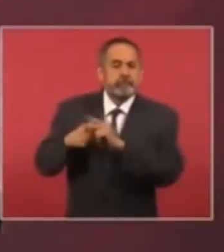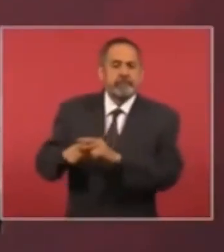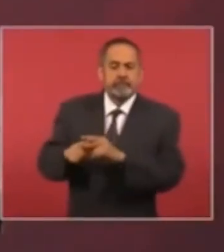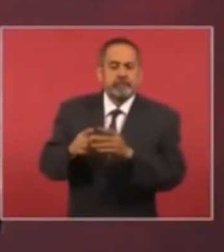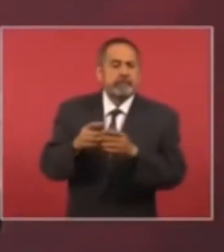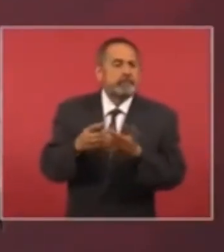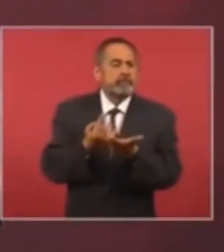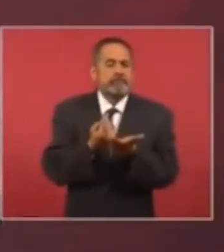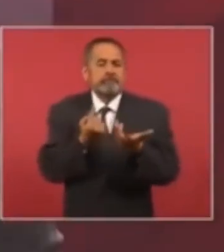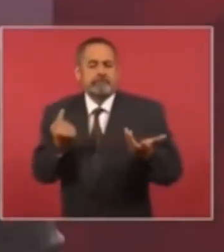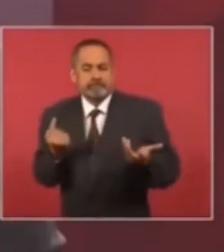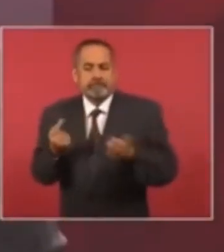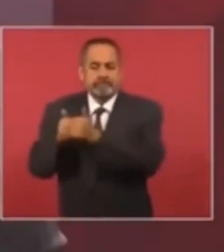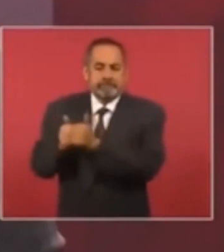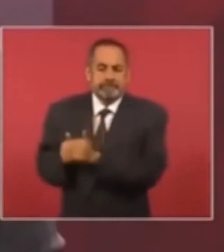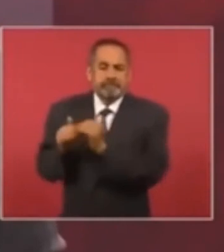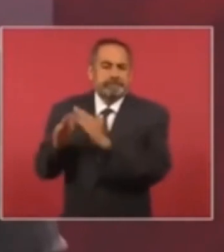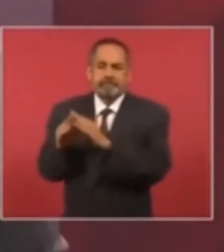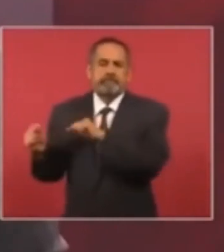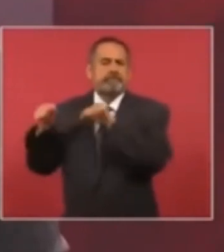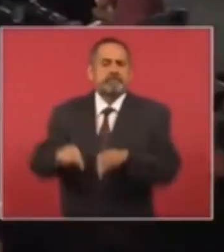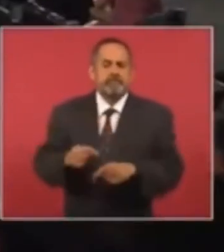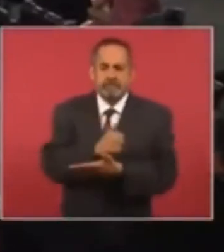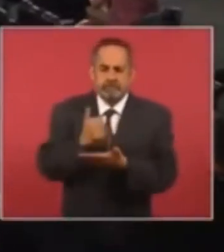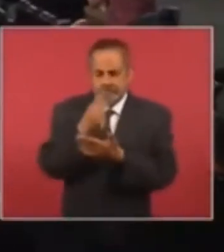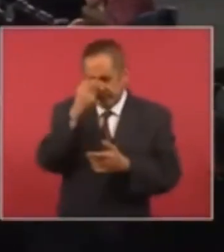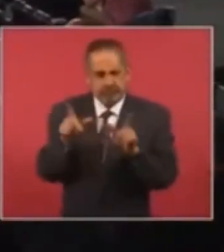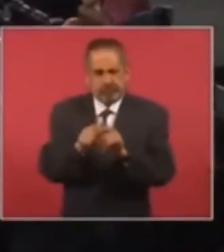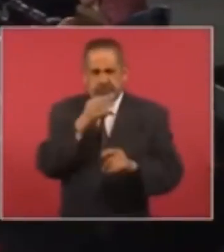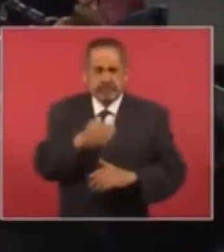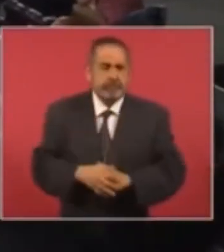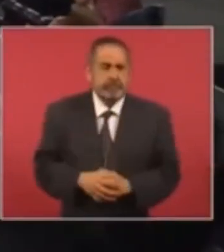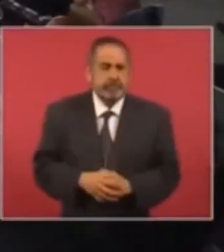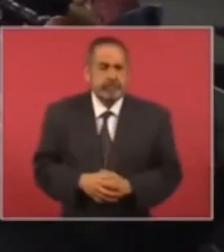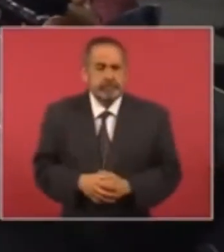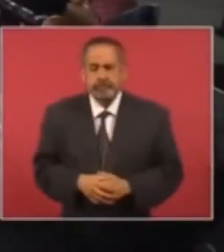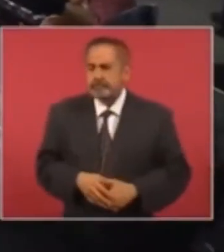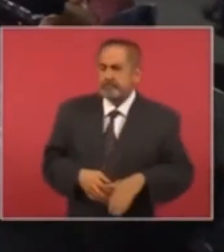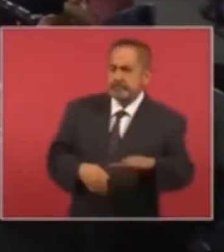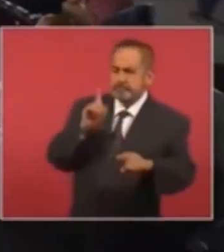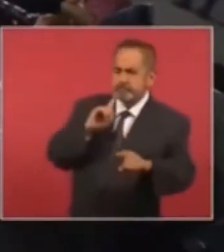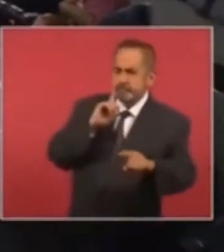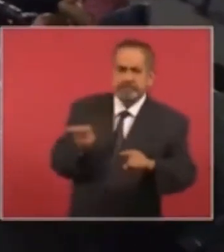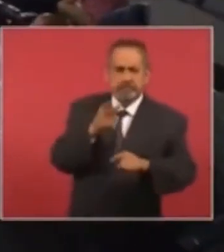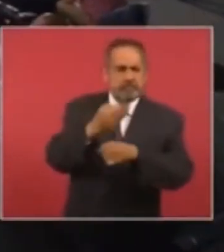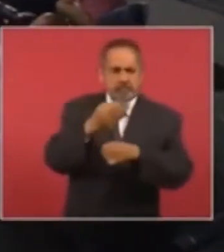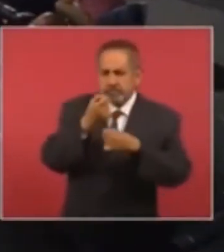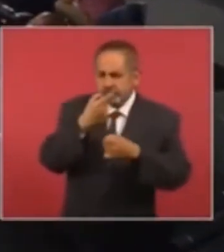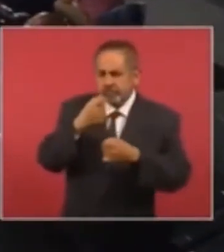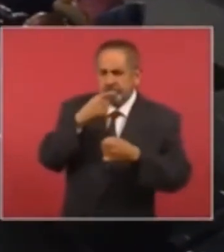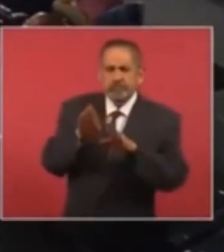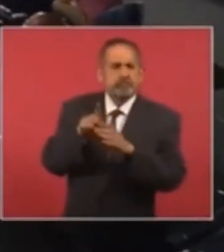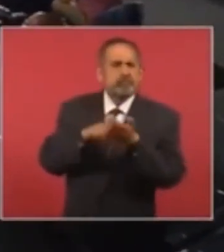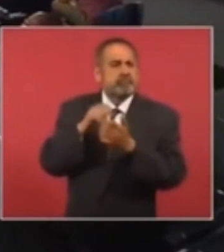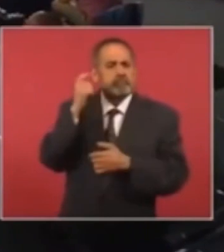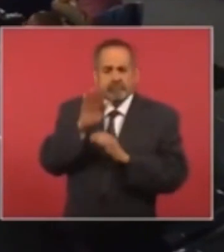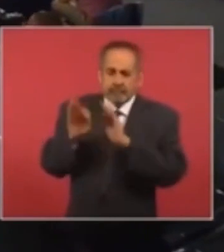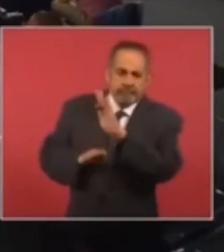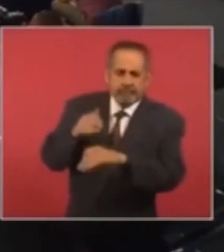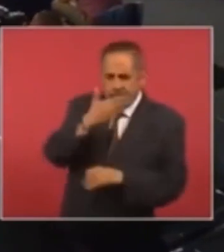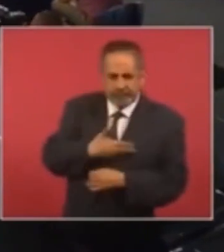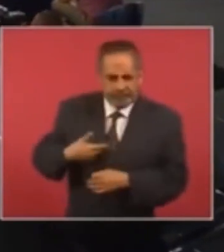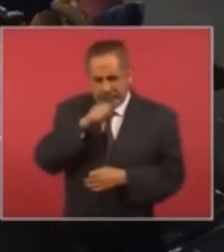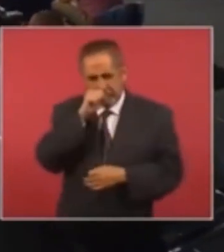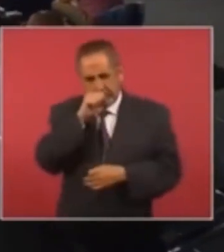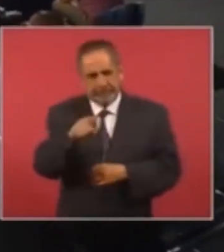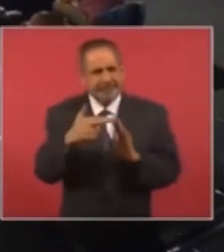proceso de aislamiento y se trasladó a la Ciudad de México. ¿El tratamiento al que será o al que está siendo sometido el presidente es con alguno de los medicamentos que